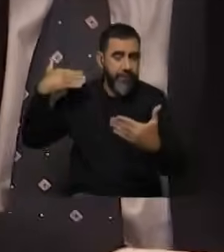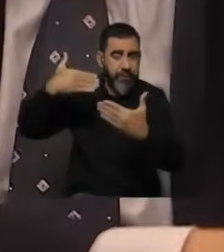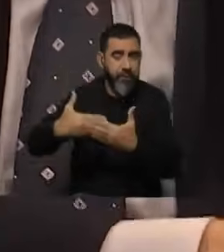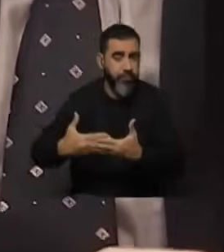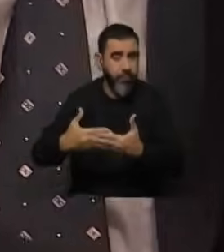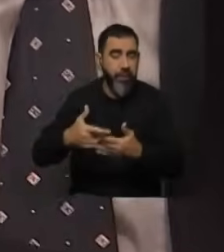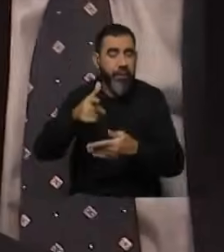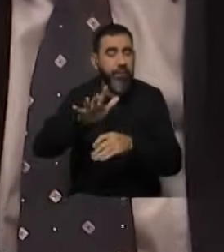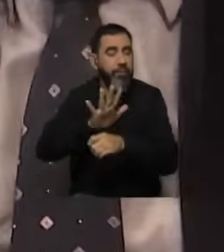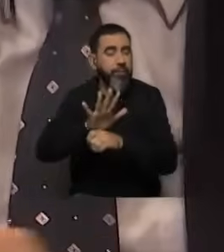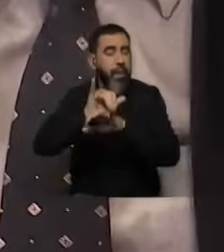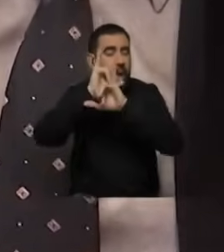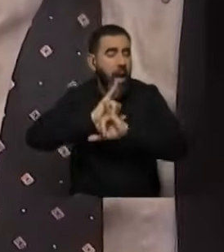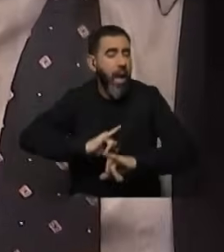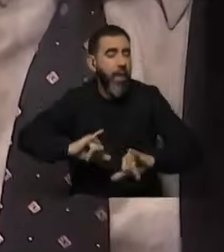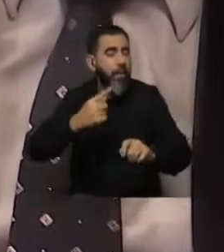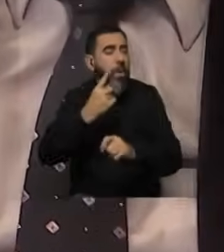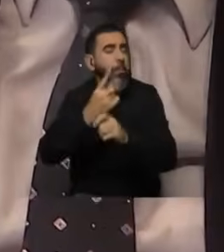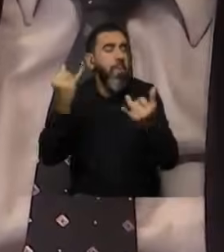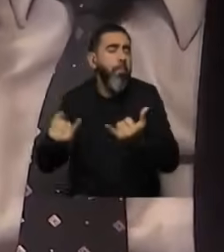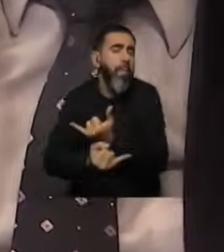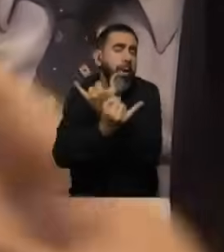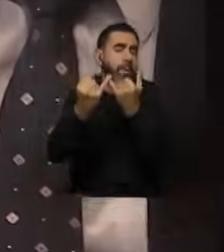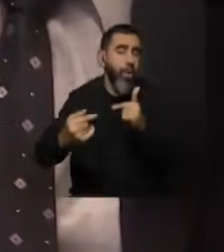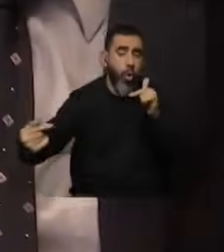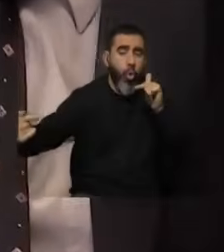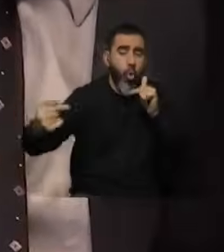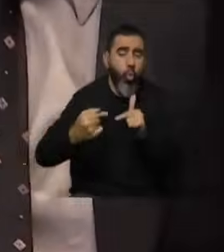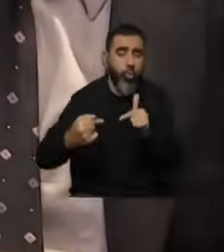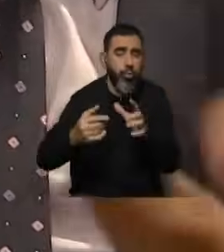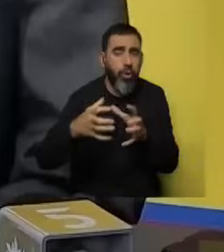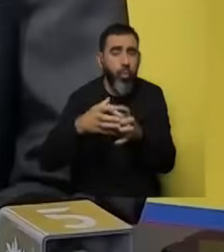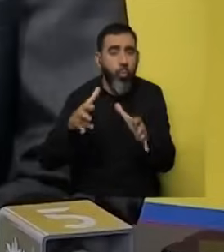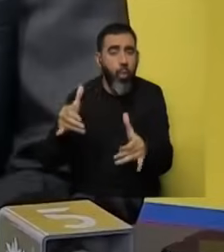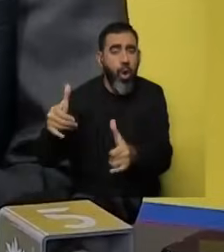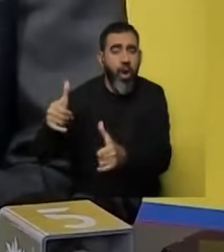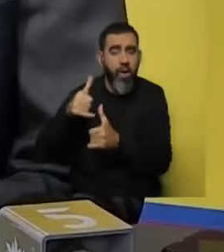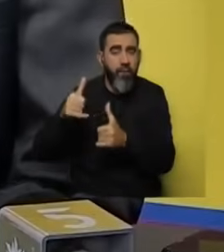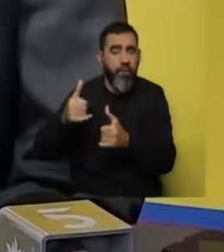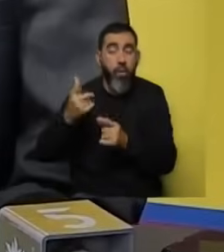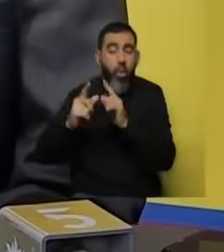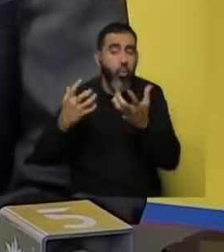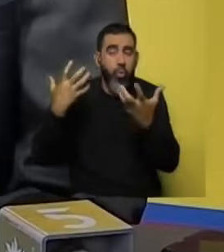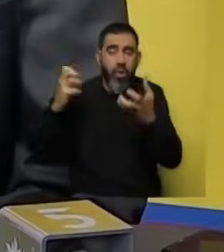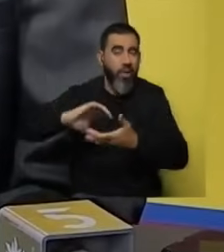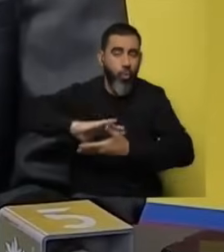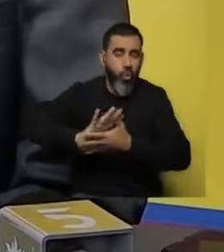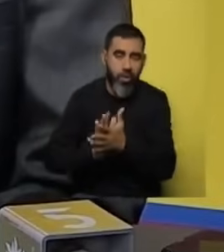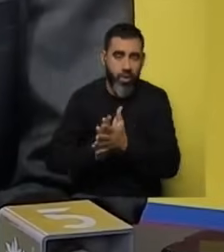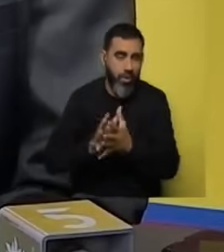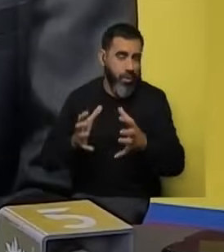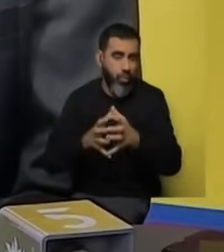campaña que desde el primer día se ha lanzado para terminar con este partido que